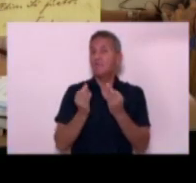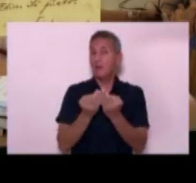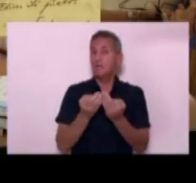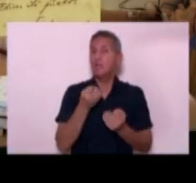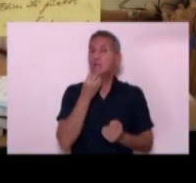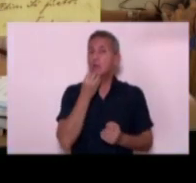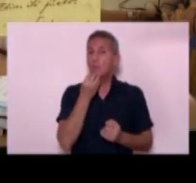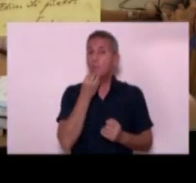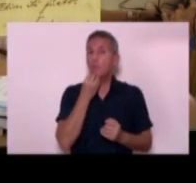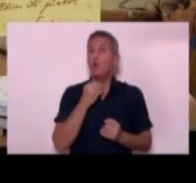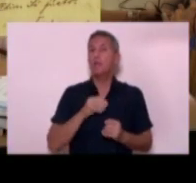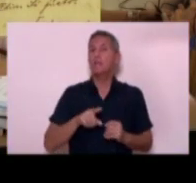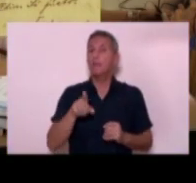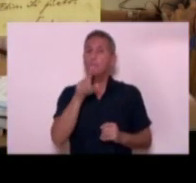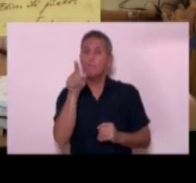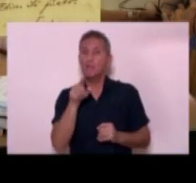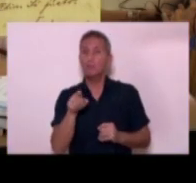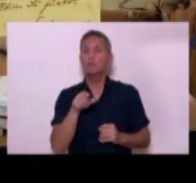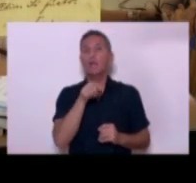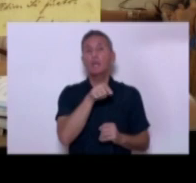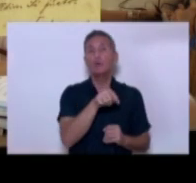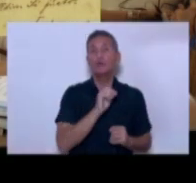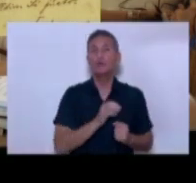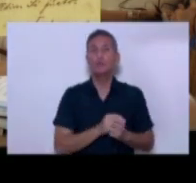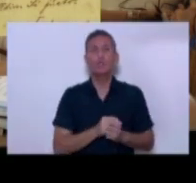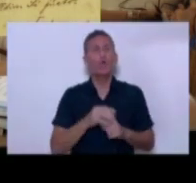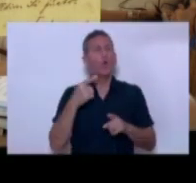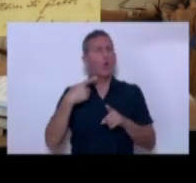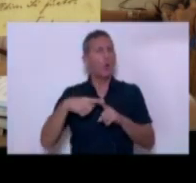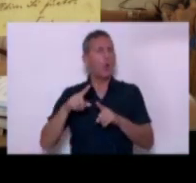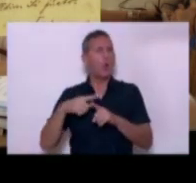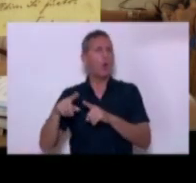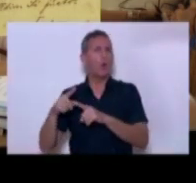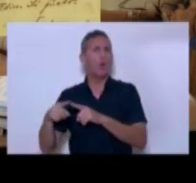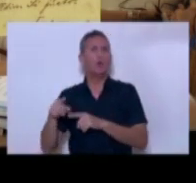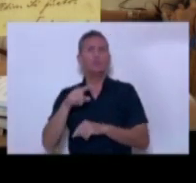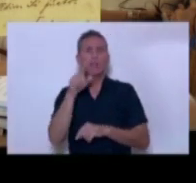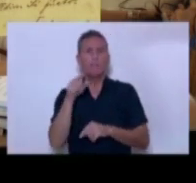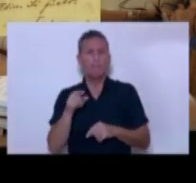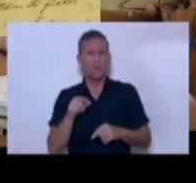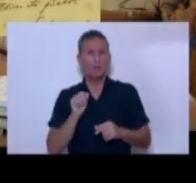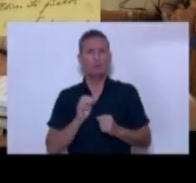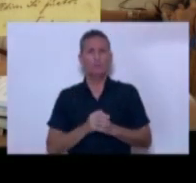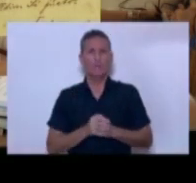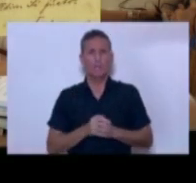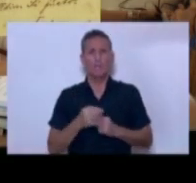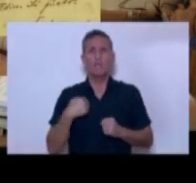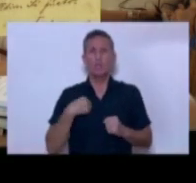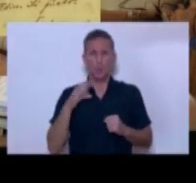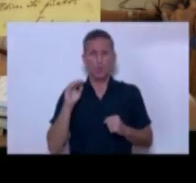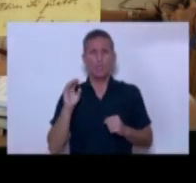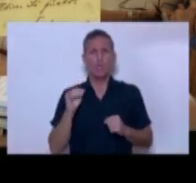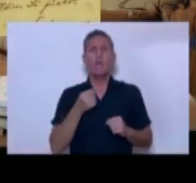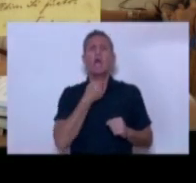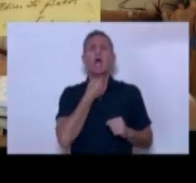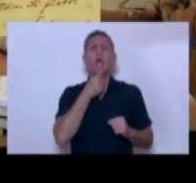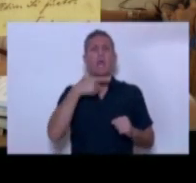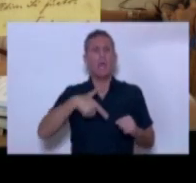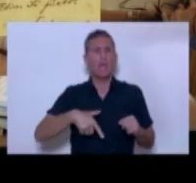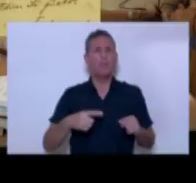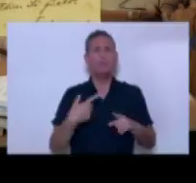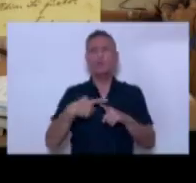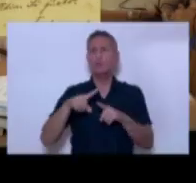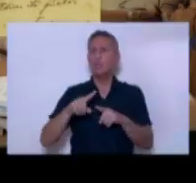pudieran hacerles a ustedes las preguntas que aparecen en la página 93. Y no solo esas, sino otras que les voy a